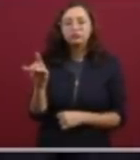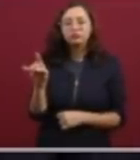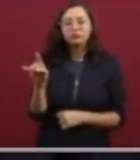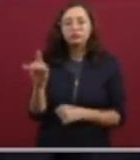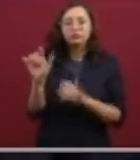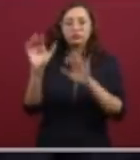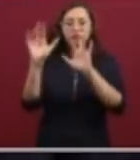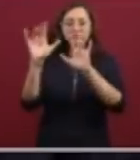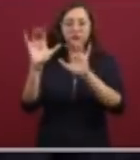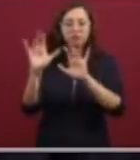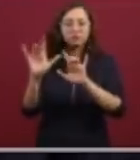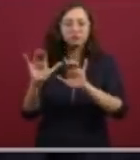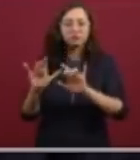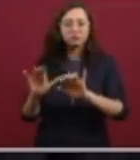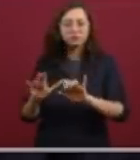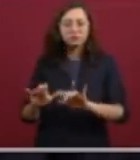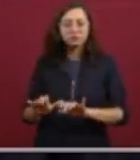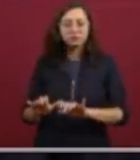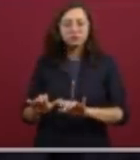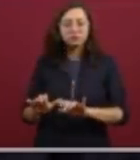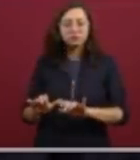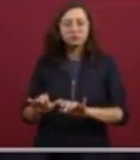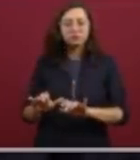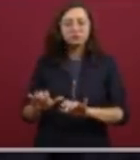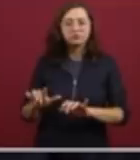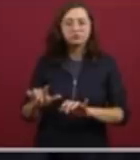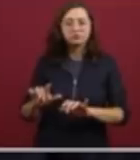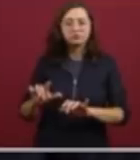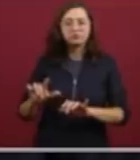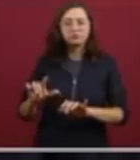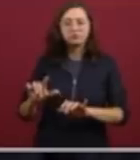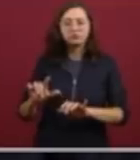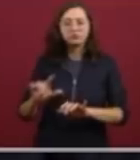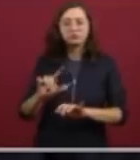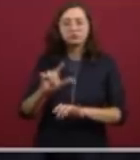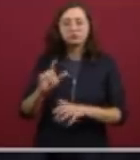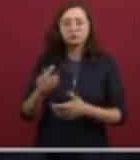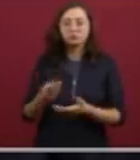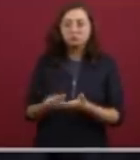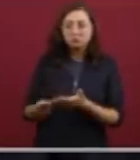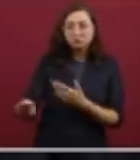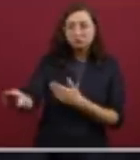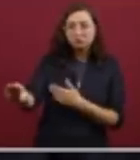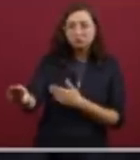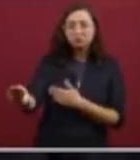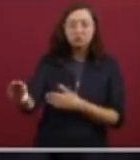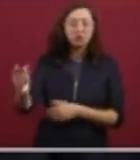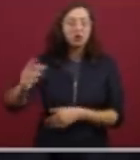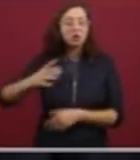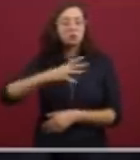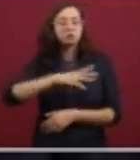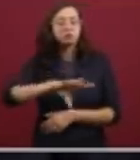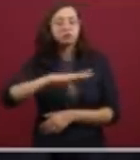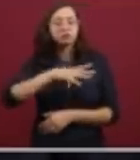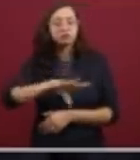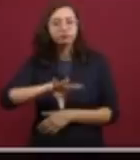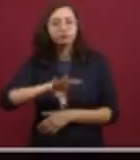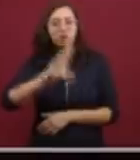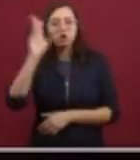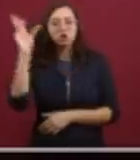una resolución y se rechazó en el Poder Judicial,